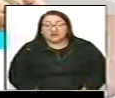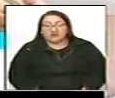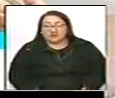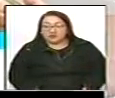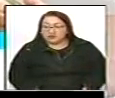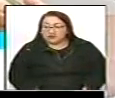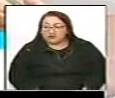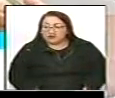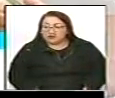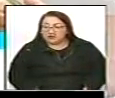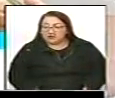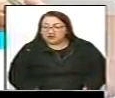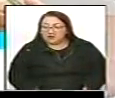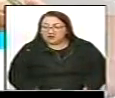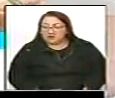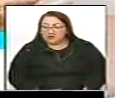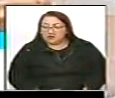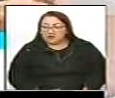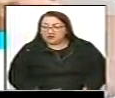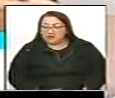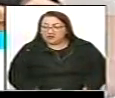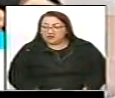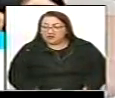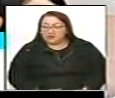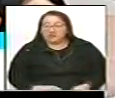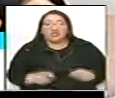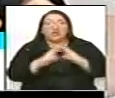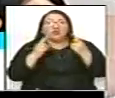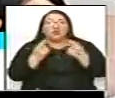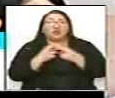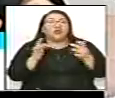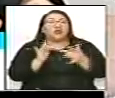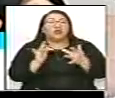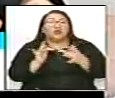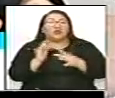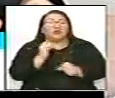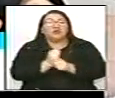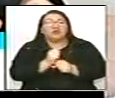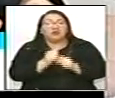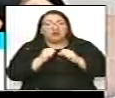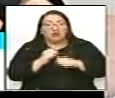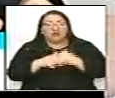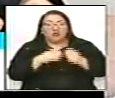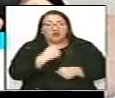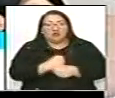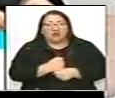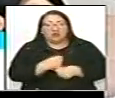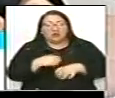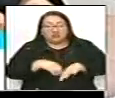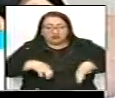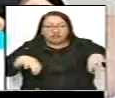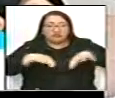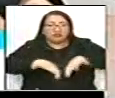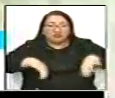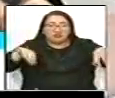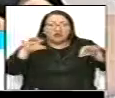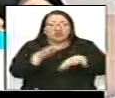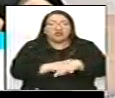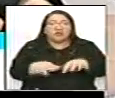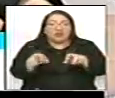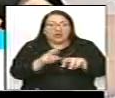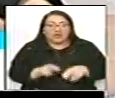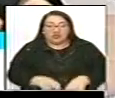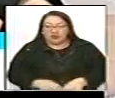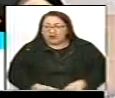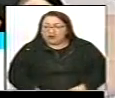de coordinación, que es una mesa de trabajo para coordinar acciones para continuar los trabajos de descolmatación, encauzamiento